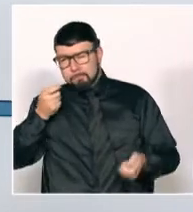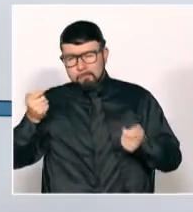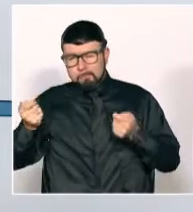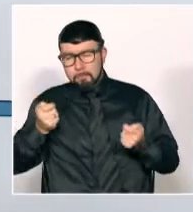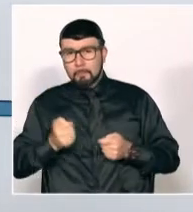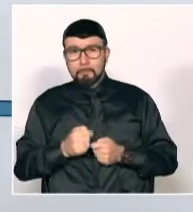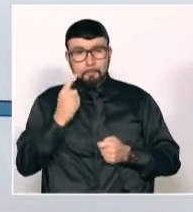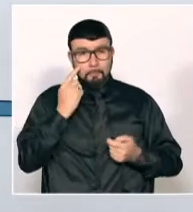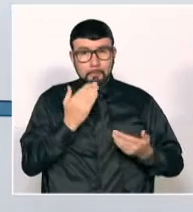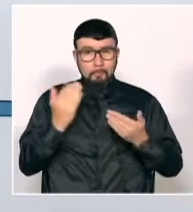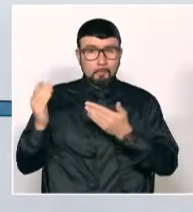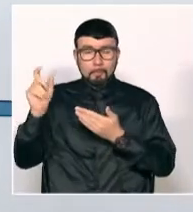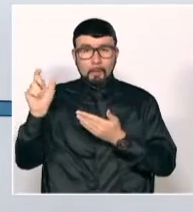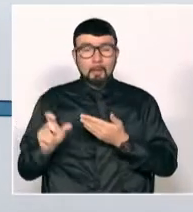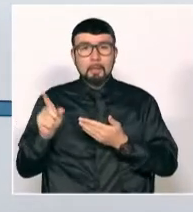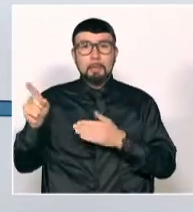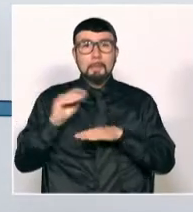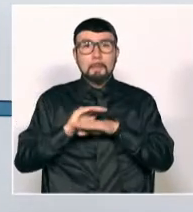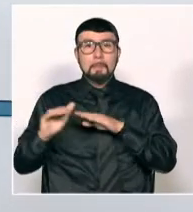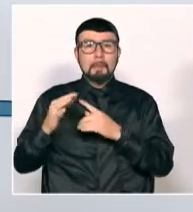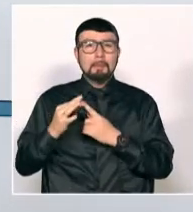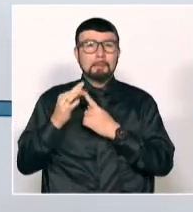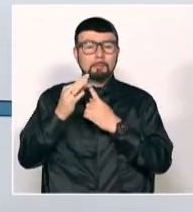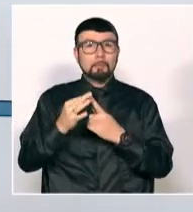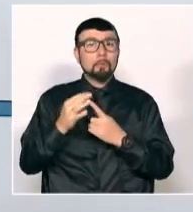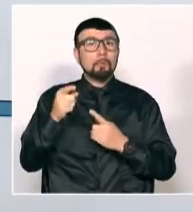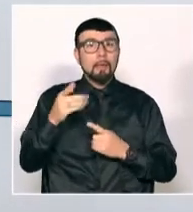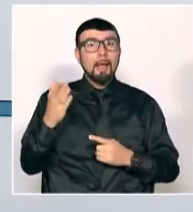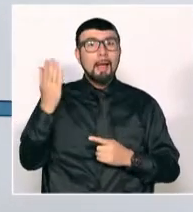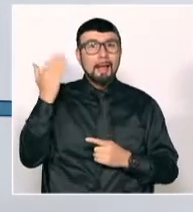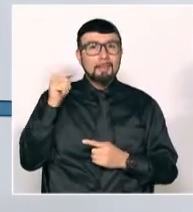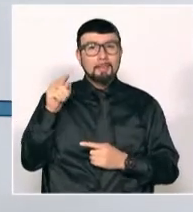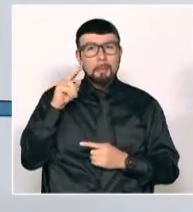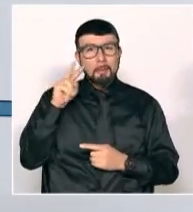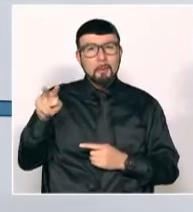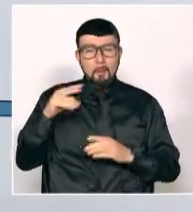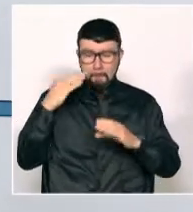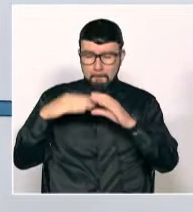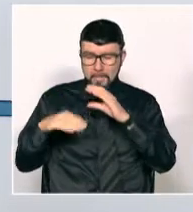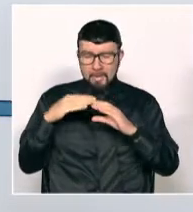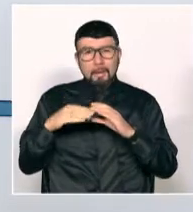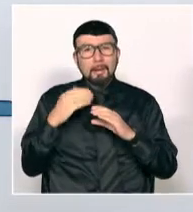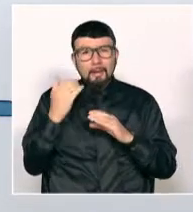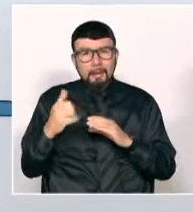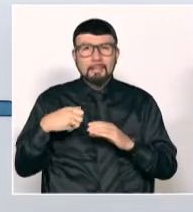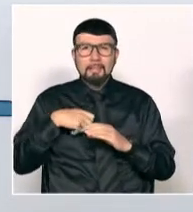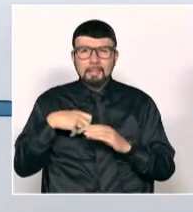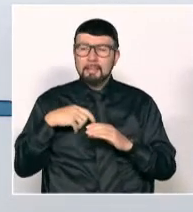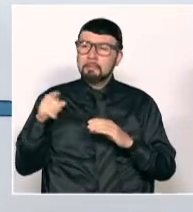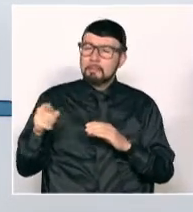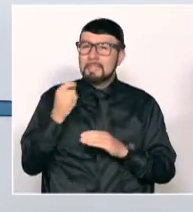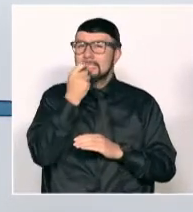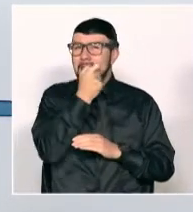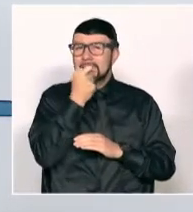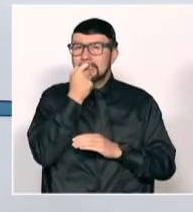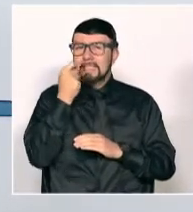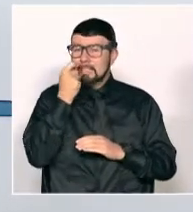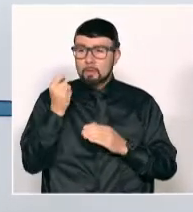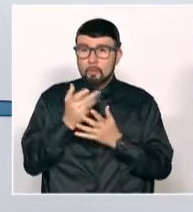especial. Ustedes se educaron ahorita viendo unos videos pequeños acerca de la odontología, pero para mí es